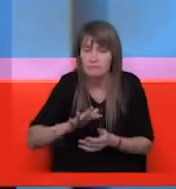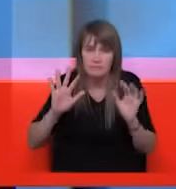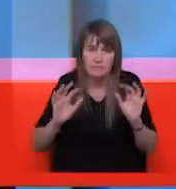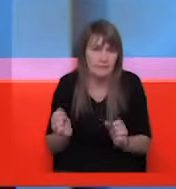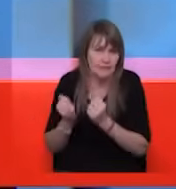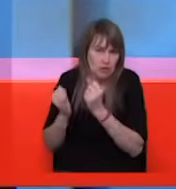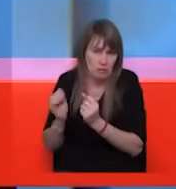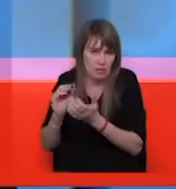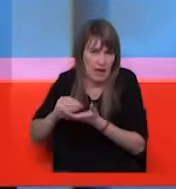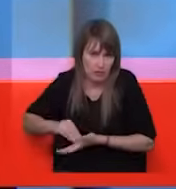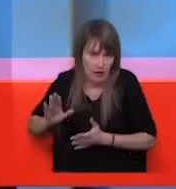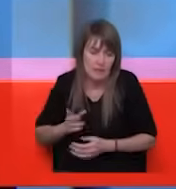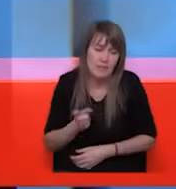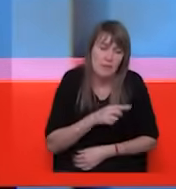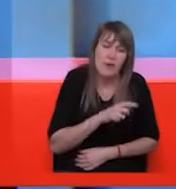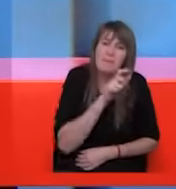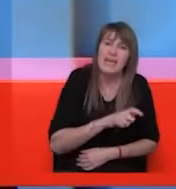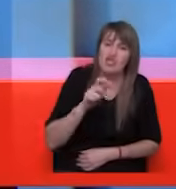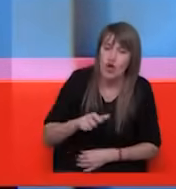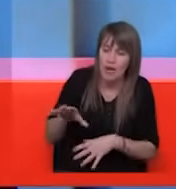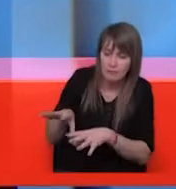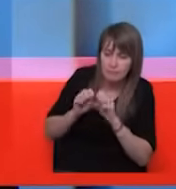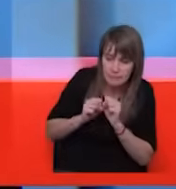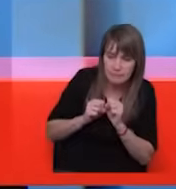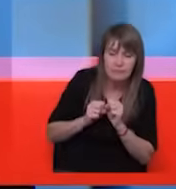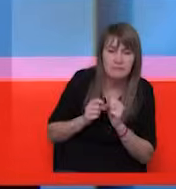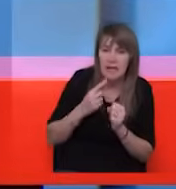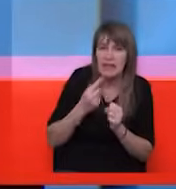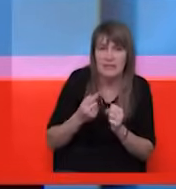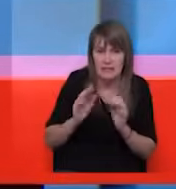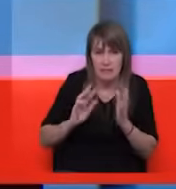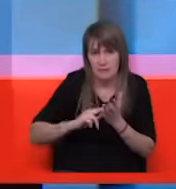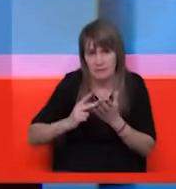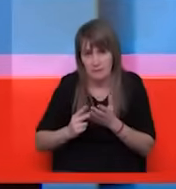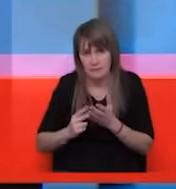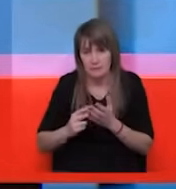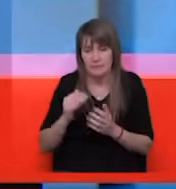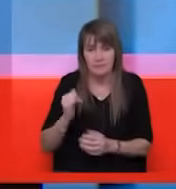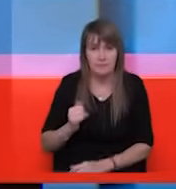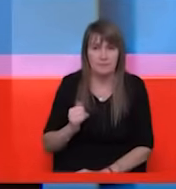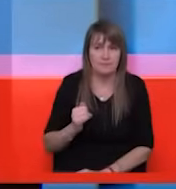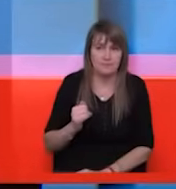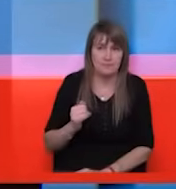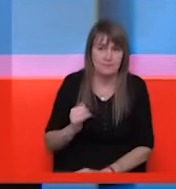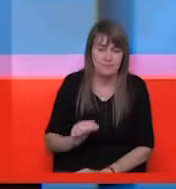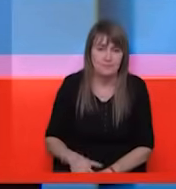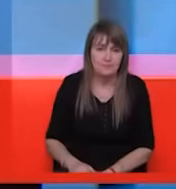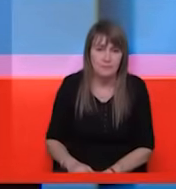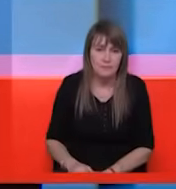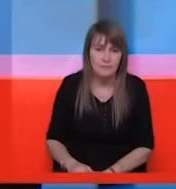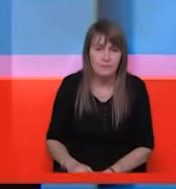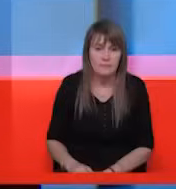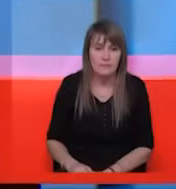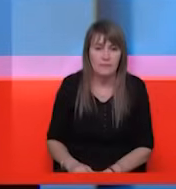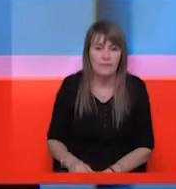interpreten los usuarios como les parezca mejor o como crean su conciencia, ese juego entre la conciencia y la realidad. Y